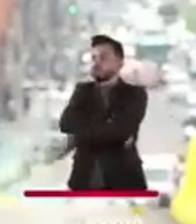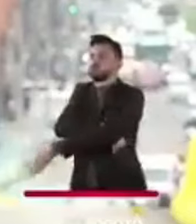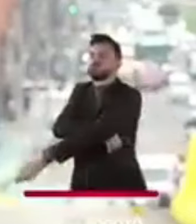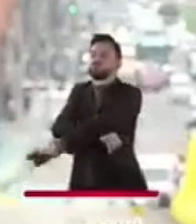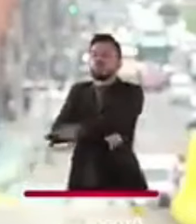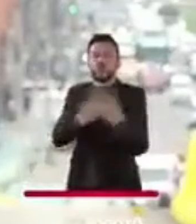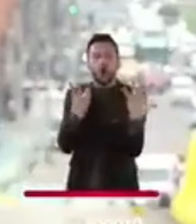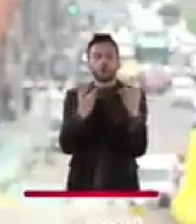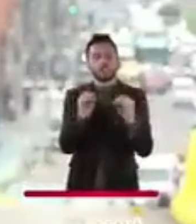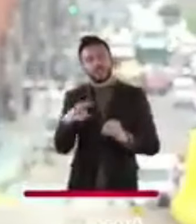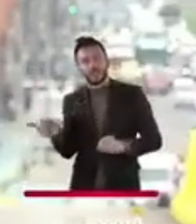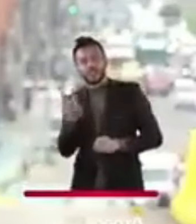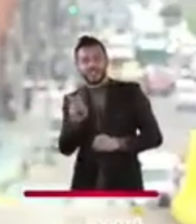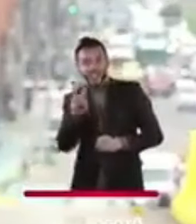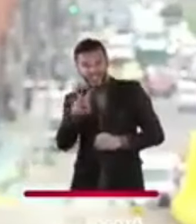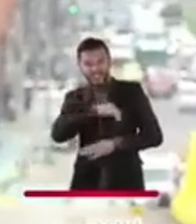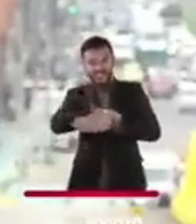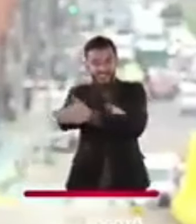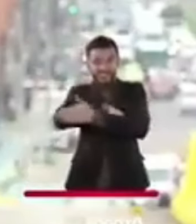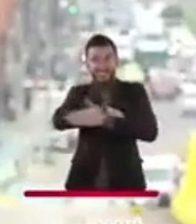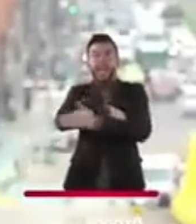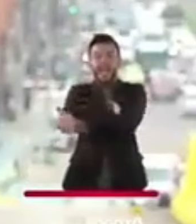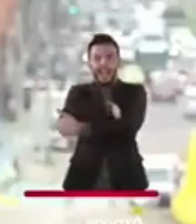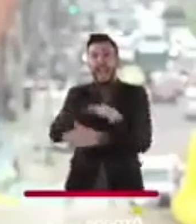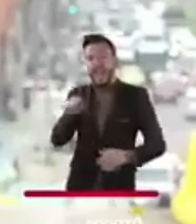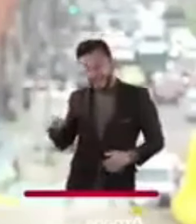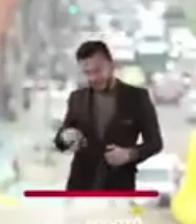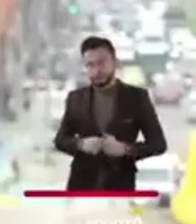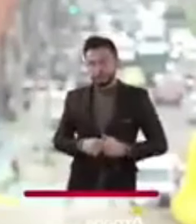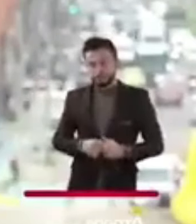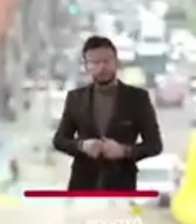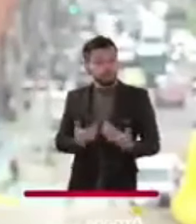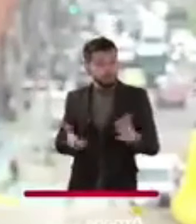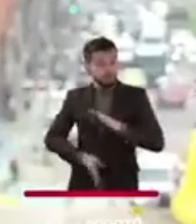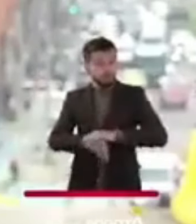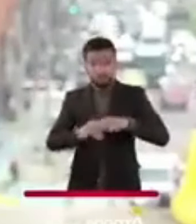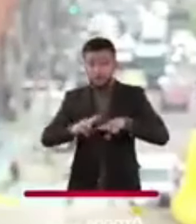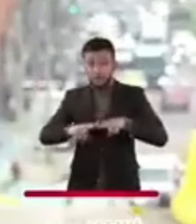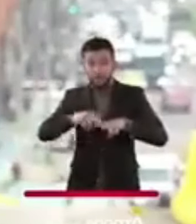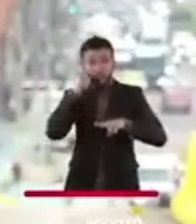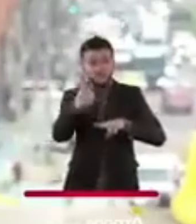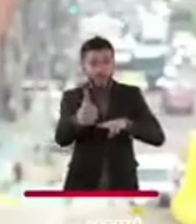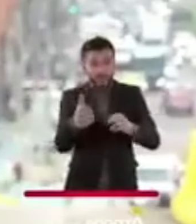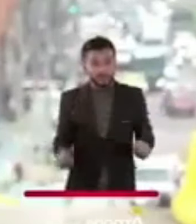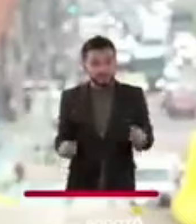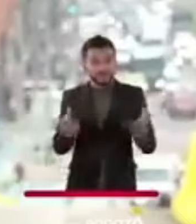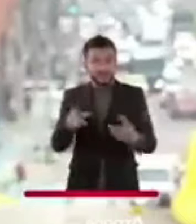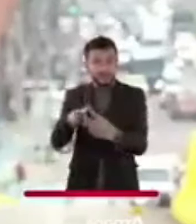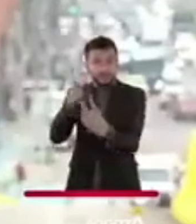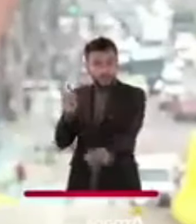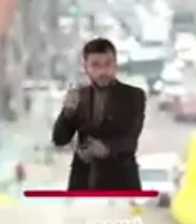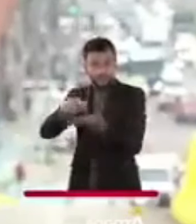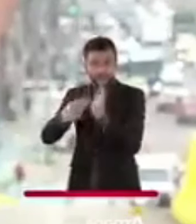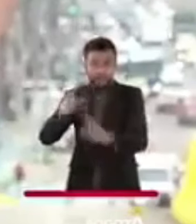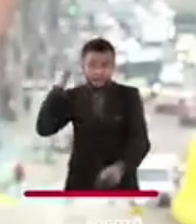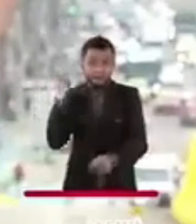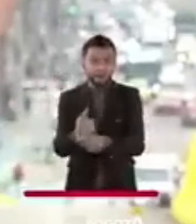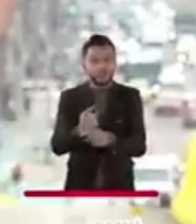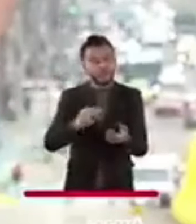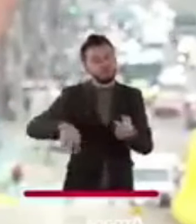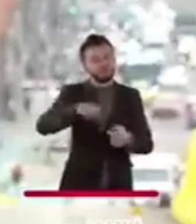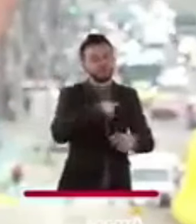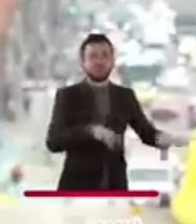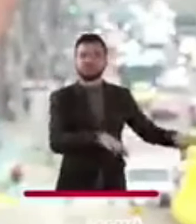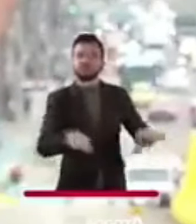la contraloría general junto con la contraloría de Bogotá han realizado acciones en conjunto desde el 3 de febrero del 2023